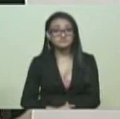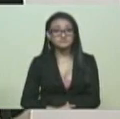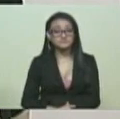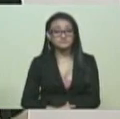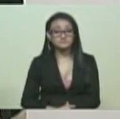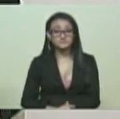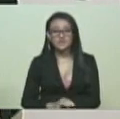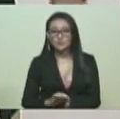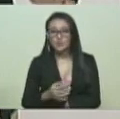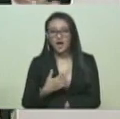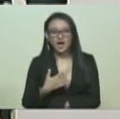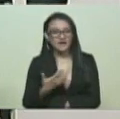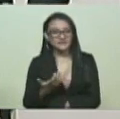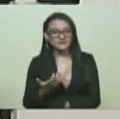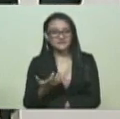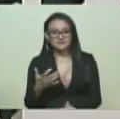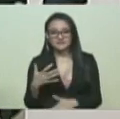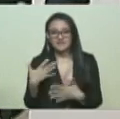Seguramente disfrutando